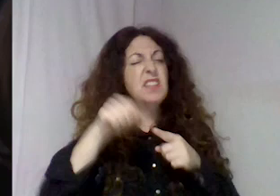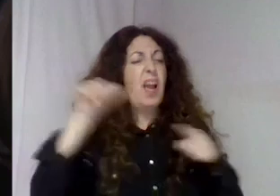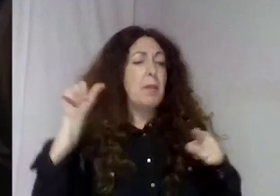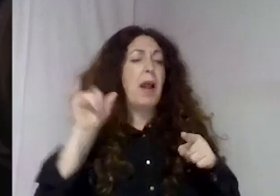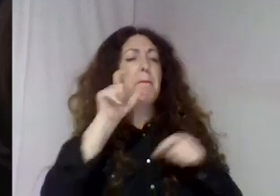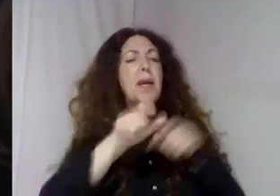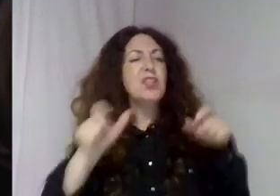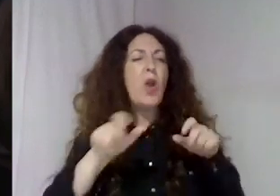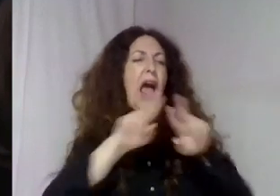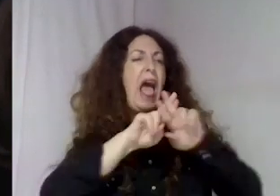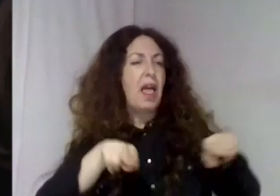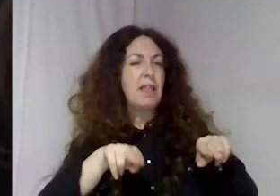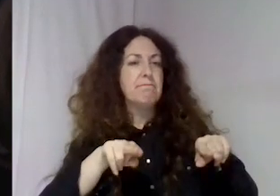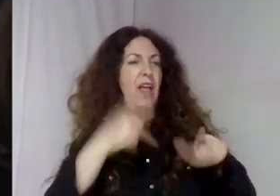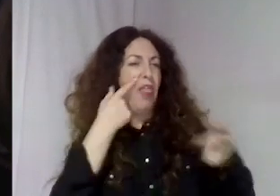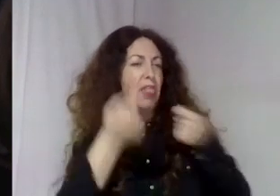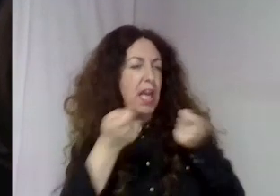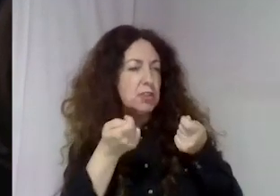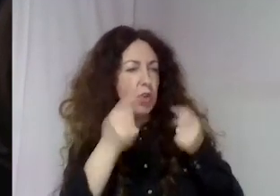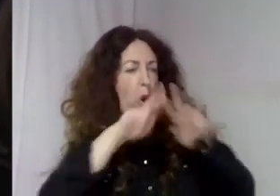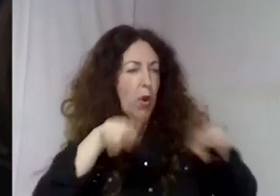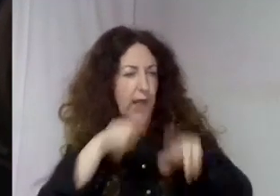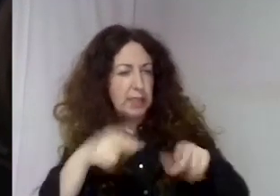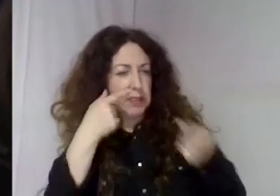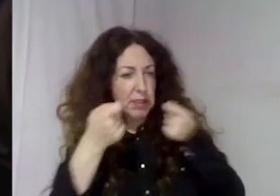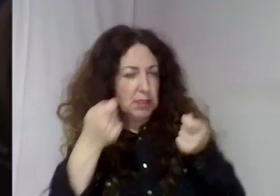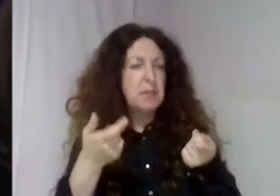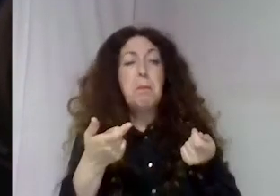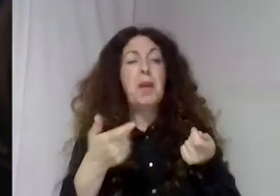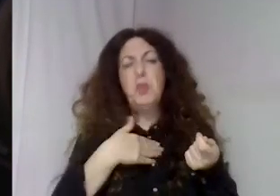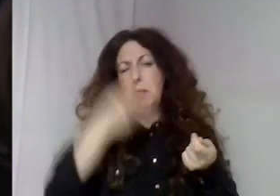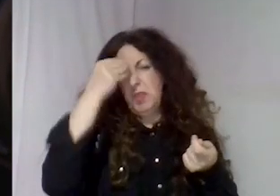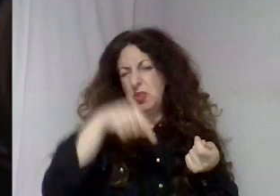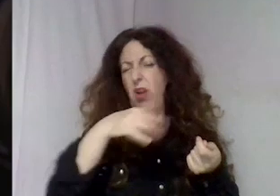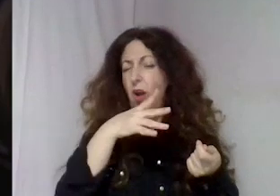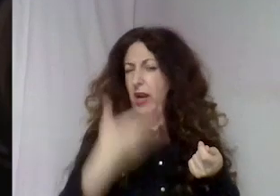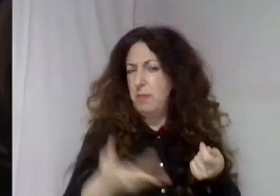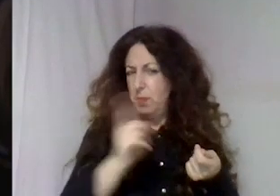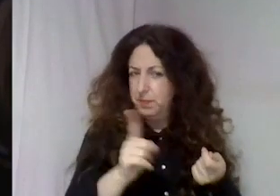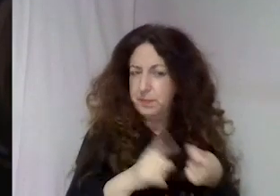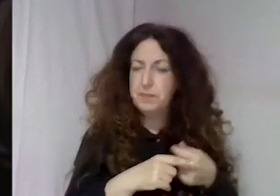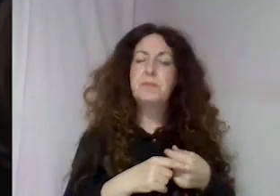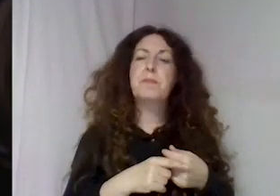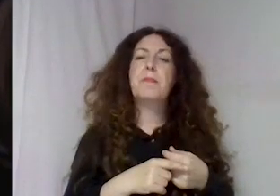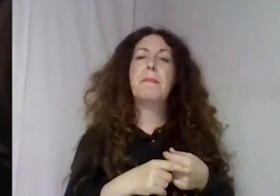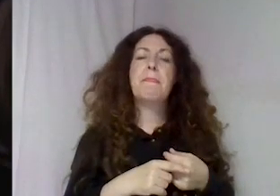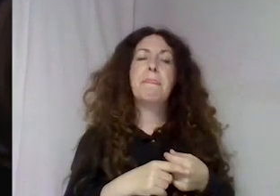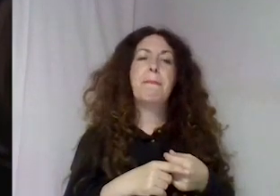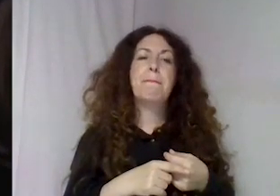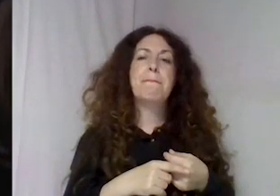entre mediados del 16 y mediados del 17 en Europa es absolutamente extraordinario,